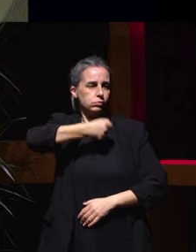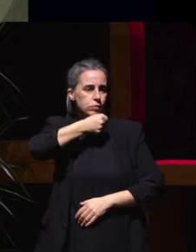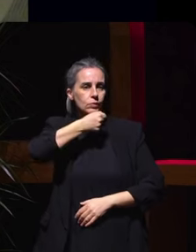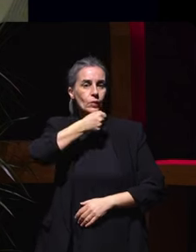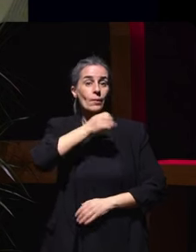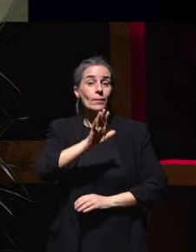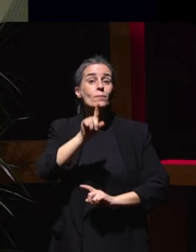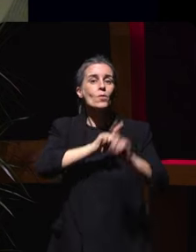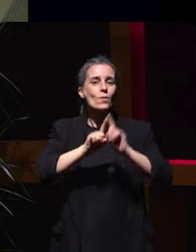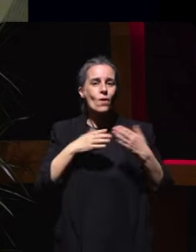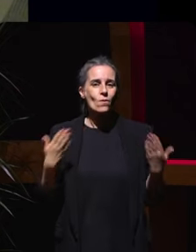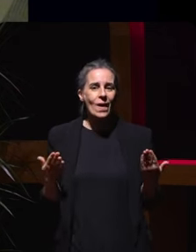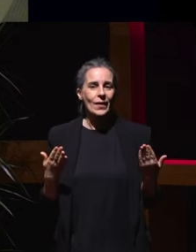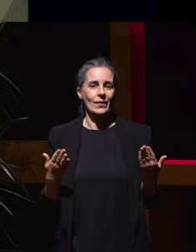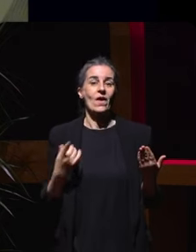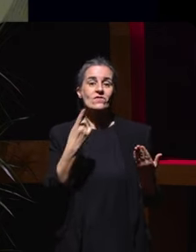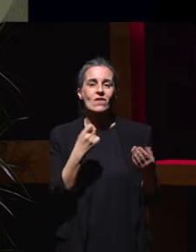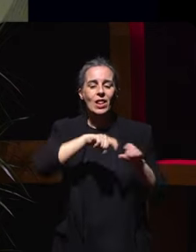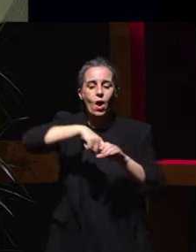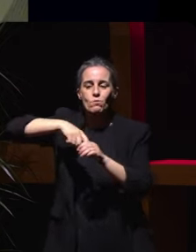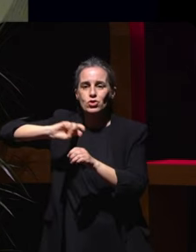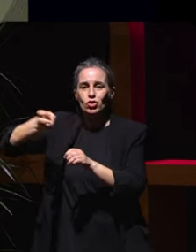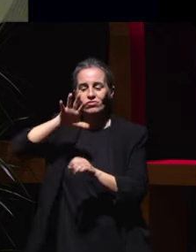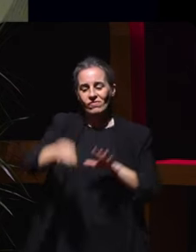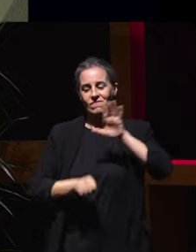El problema es que todavía quedan muchas otras plazas que conquistar.